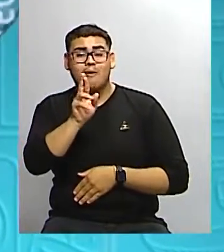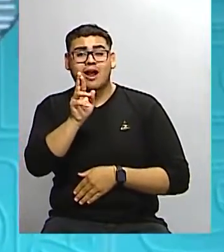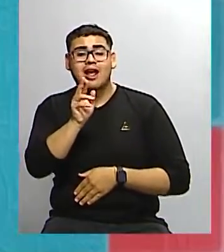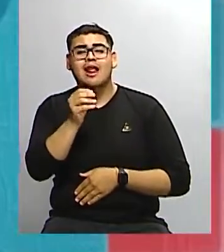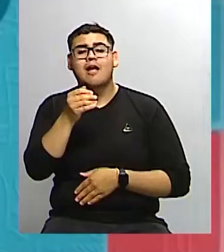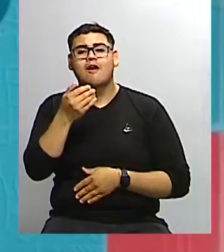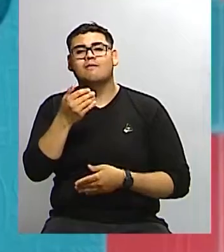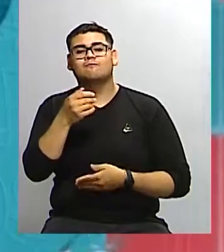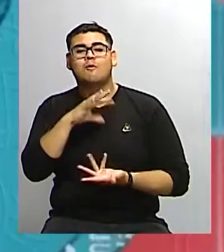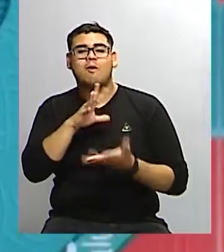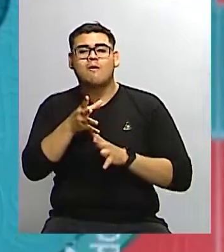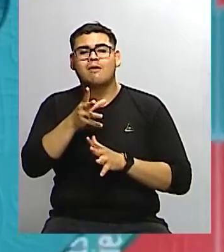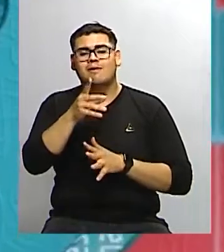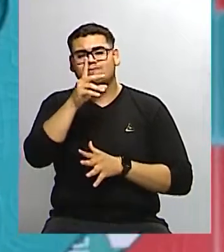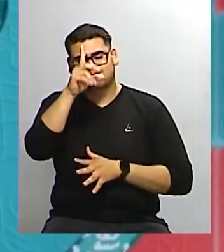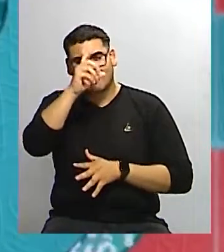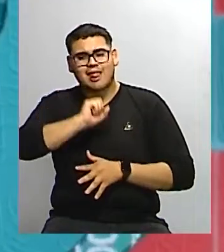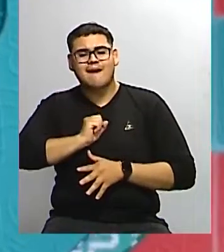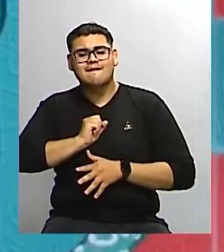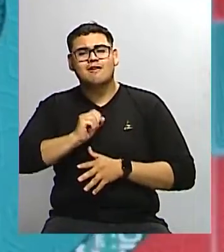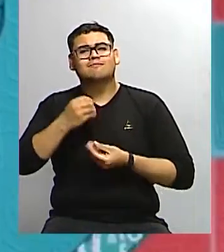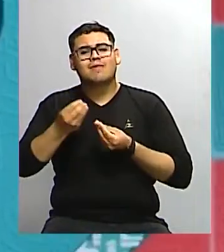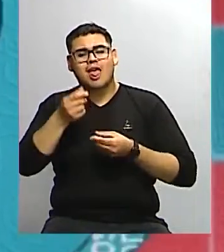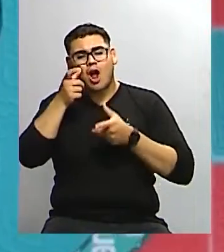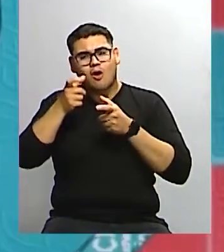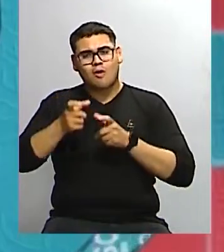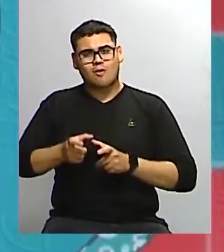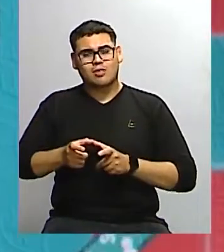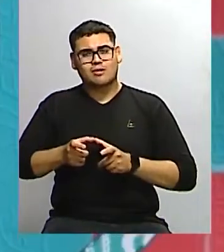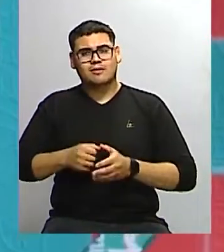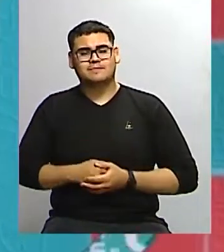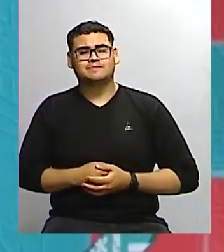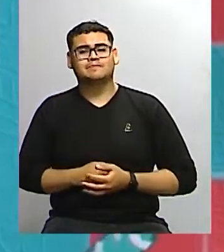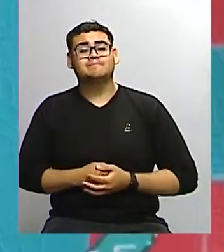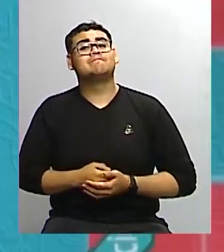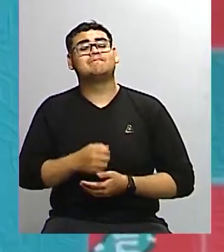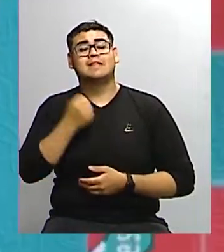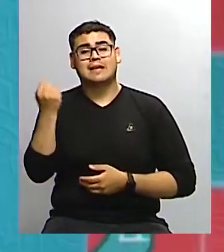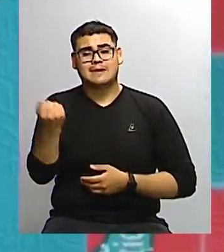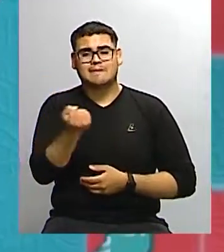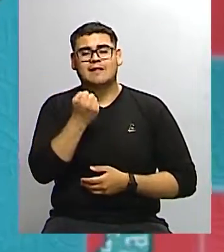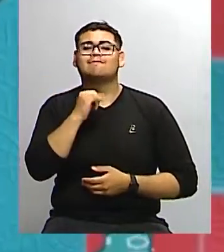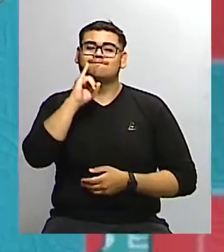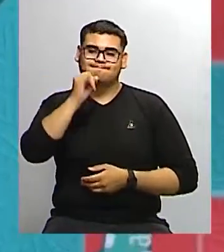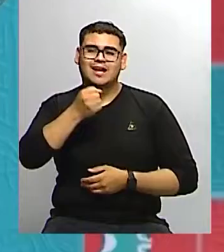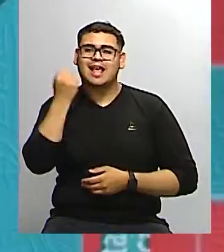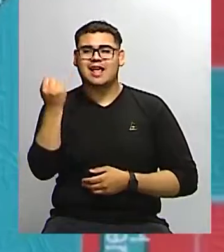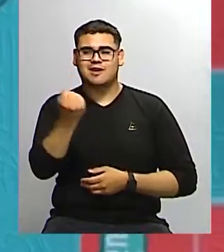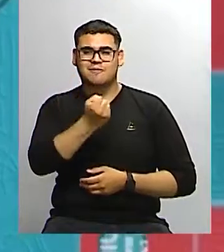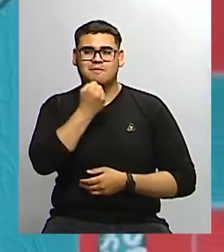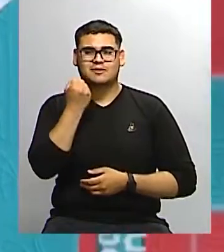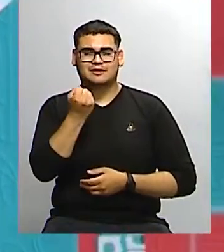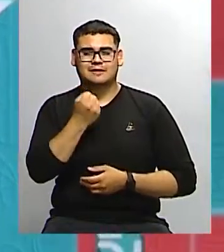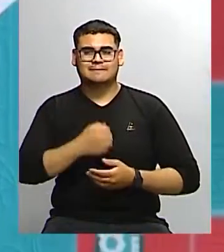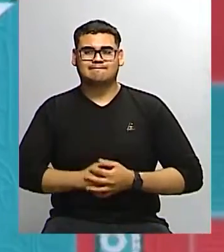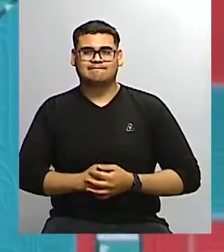ese control? Bueno, primero que nada, en cuanto a la importancia, sí, es súper importante porque, bueno,